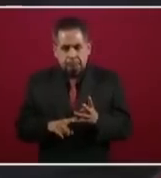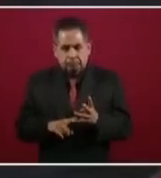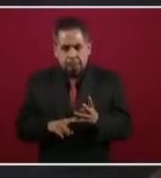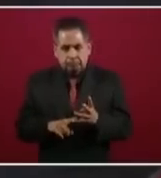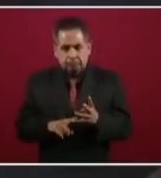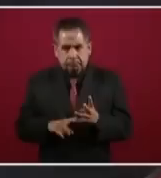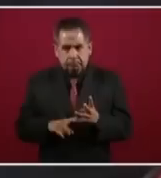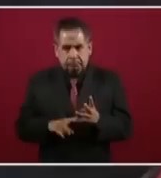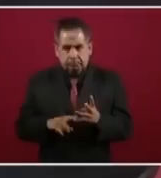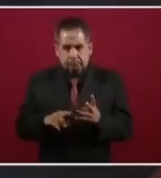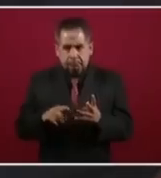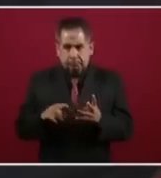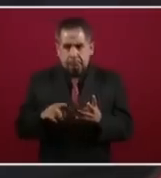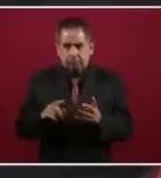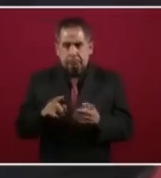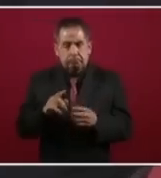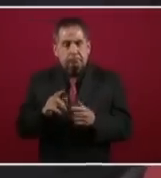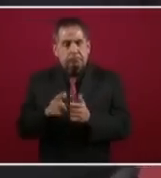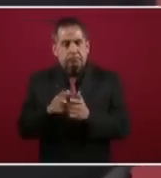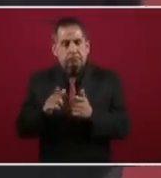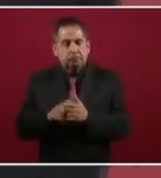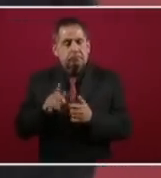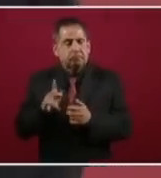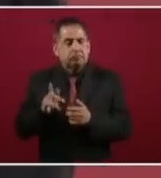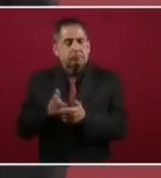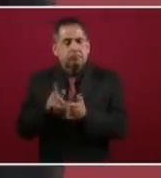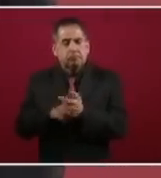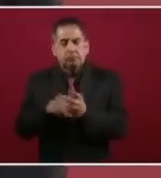a partir del 88, en otra cosa.